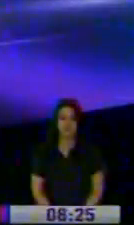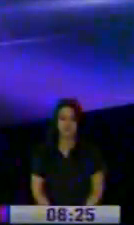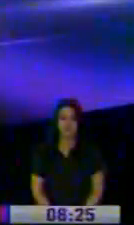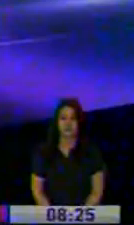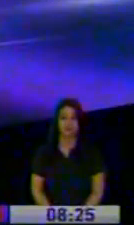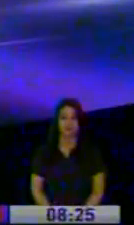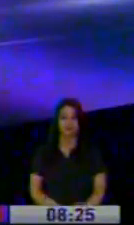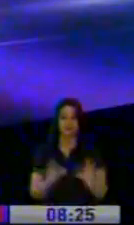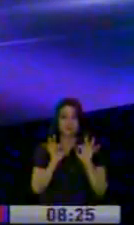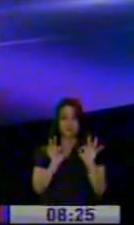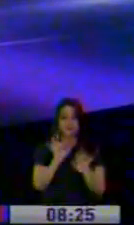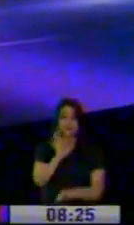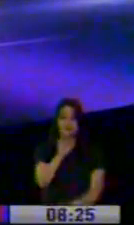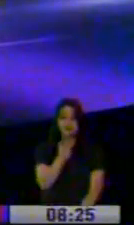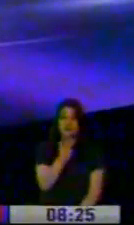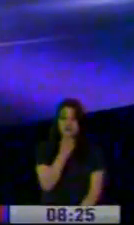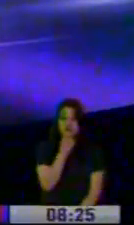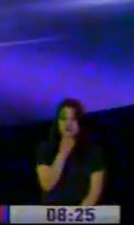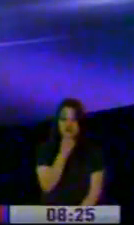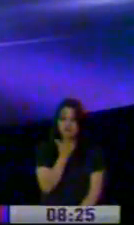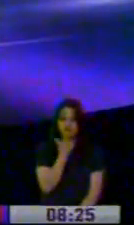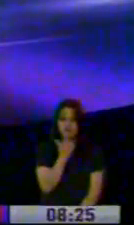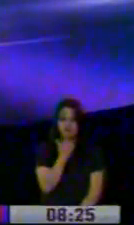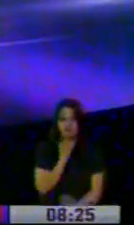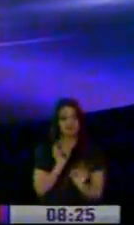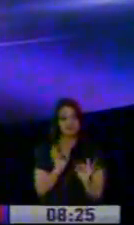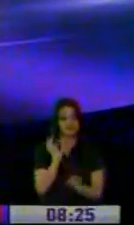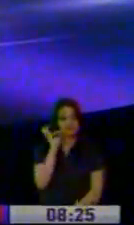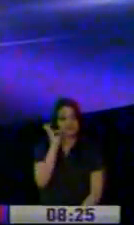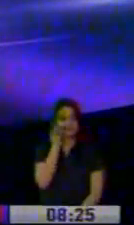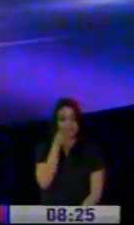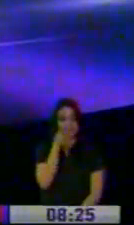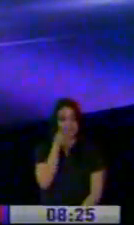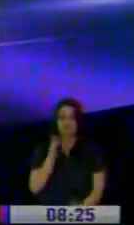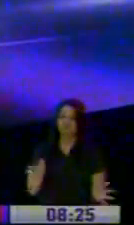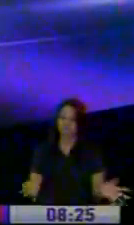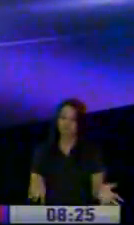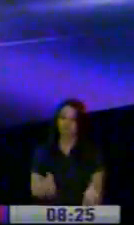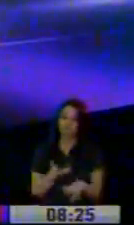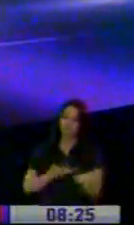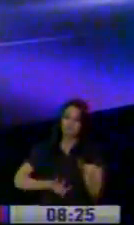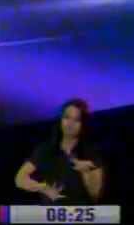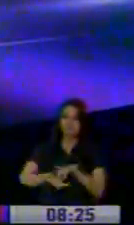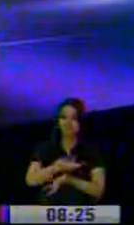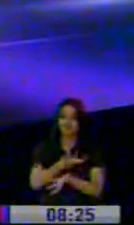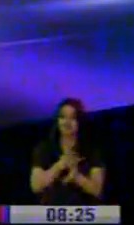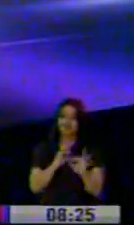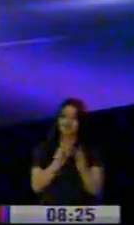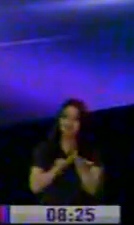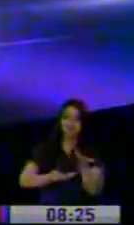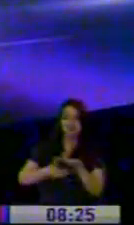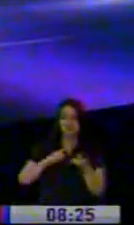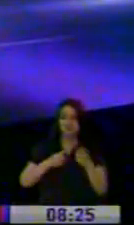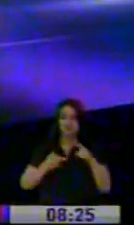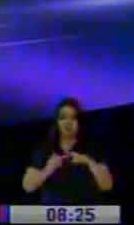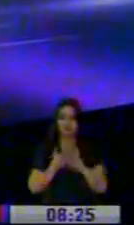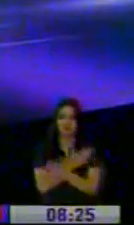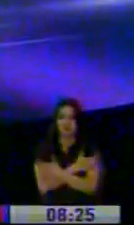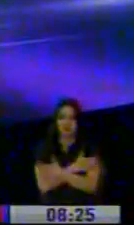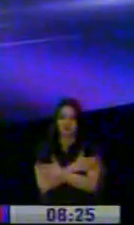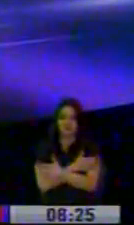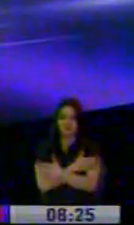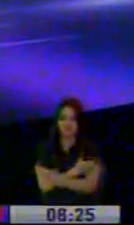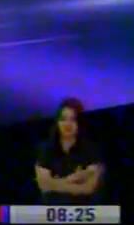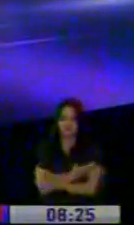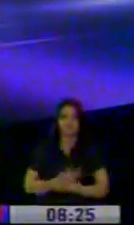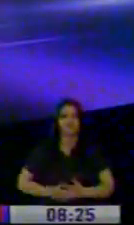Si están desayunando, vecinos queridos, ricos, desayunen con ganas. Compartan con los suyos, un gran abrazo a los que nos están viendo este momento y